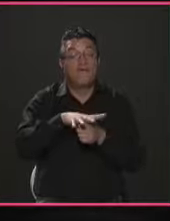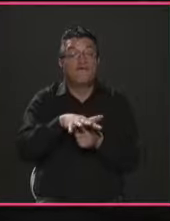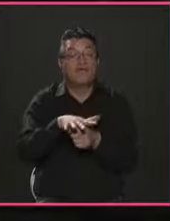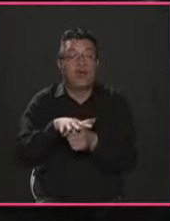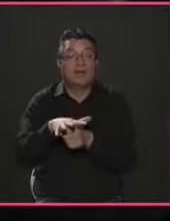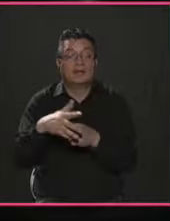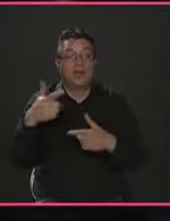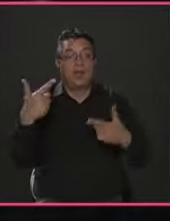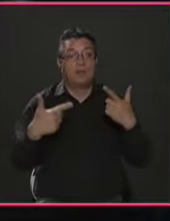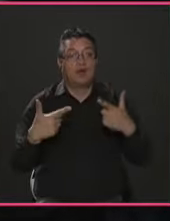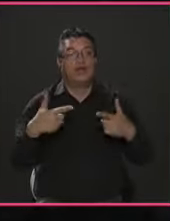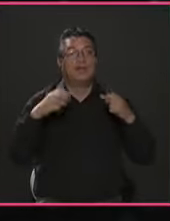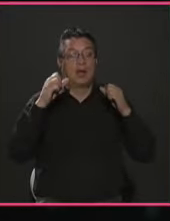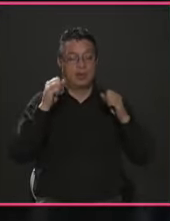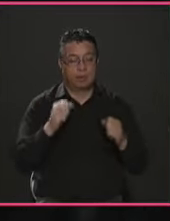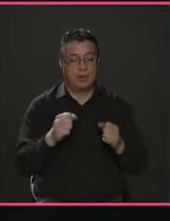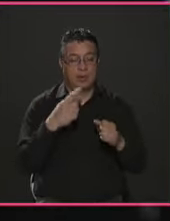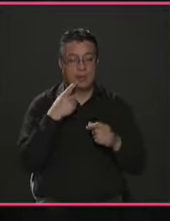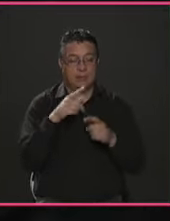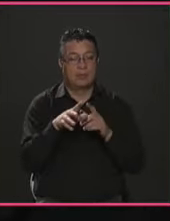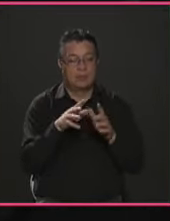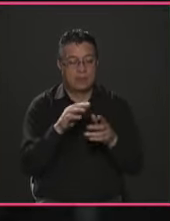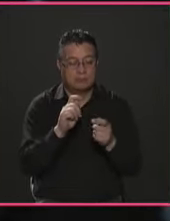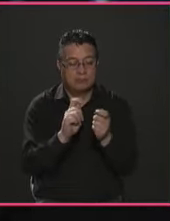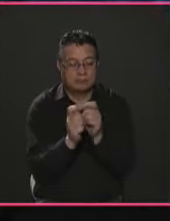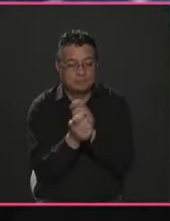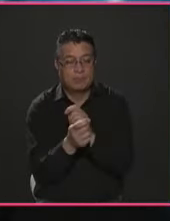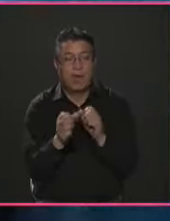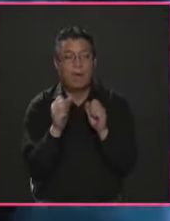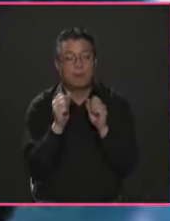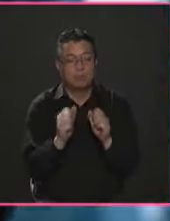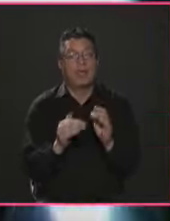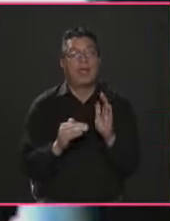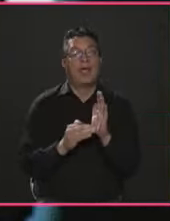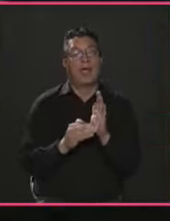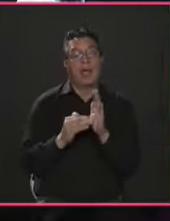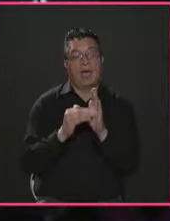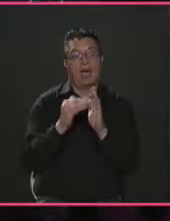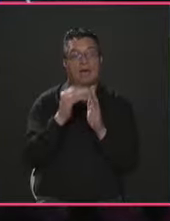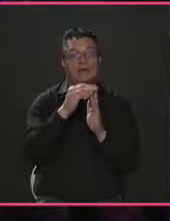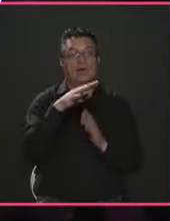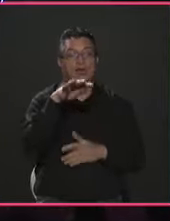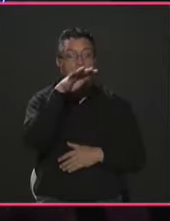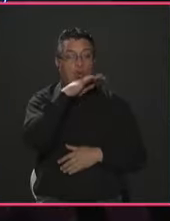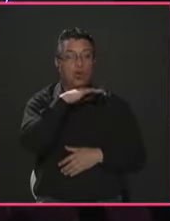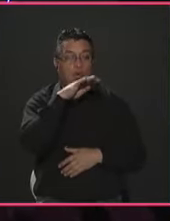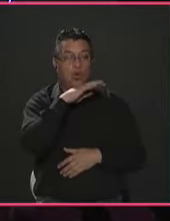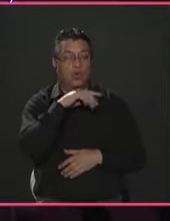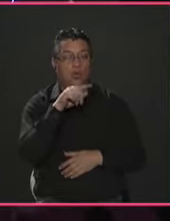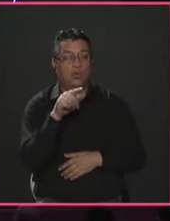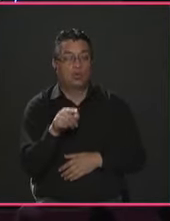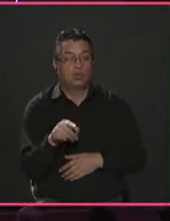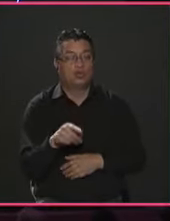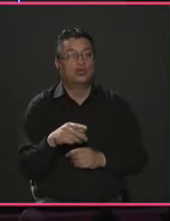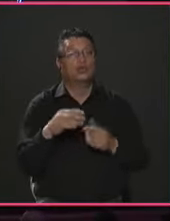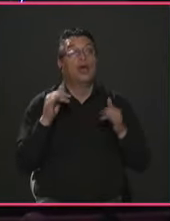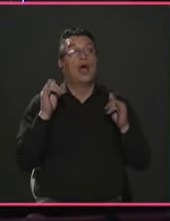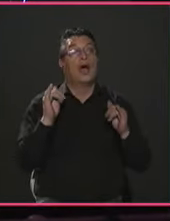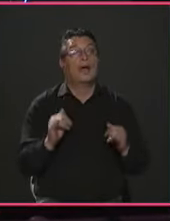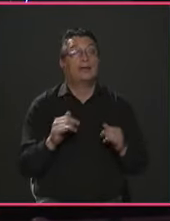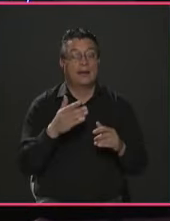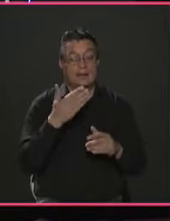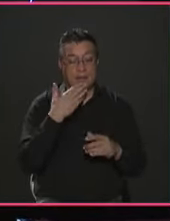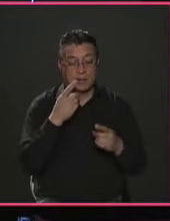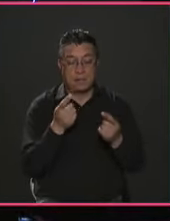para ser distractores y para poder aumentar el uso del tractor y de manera